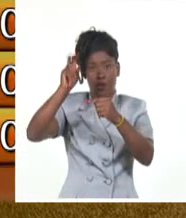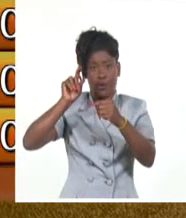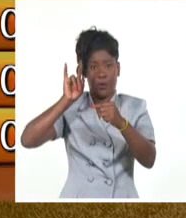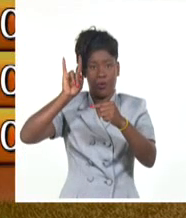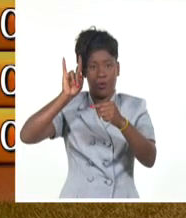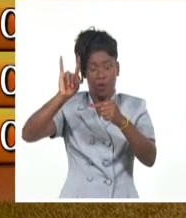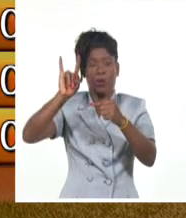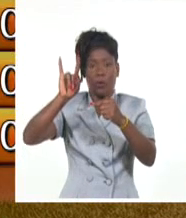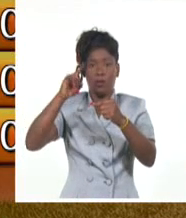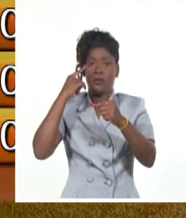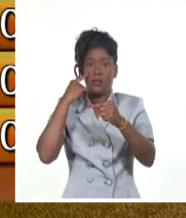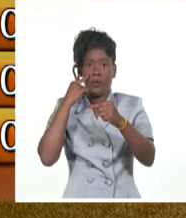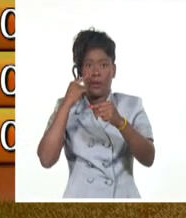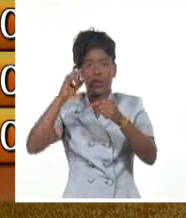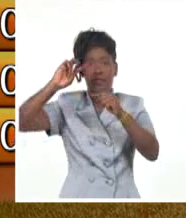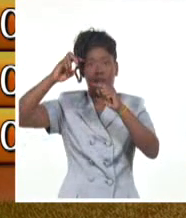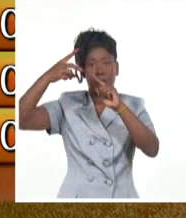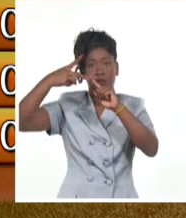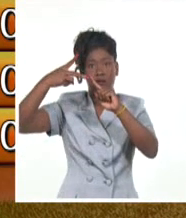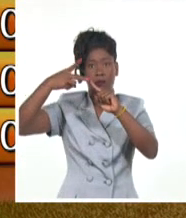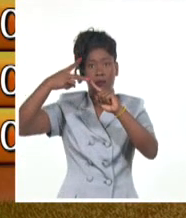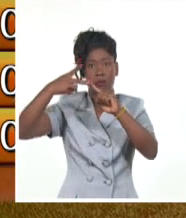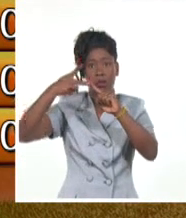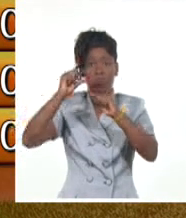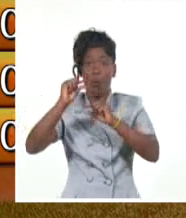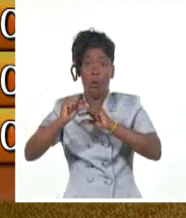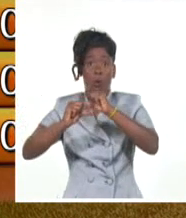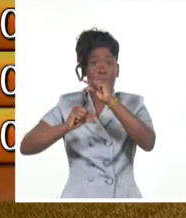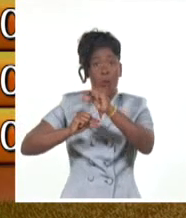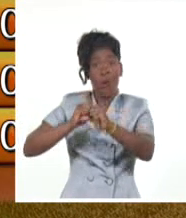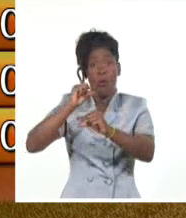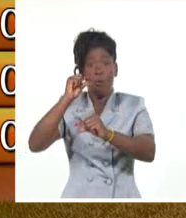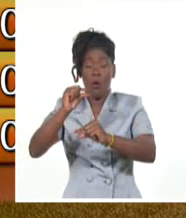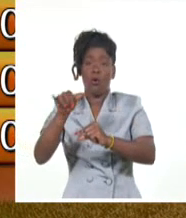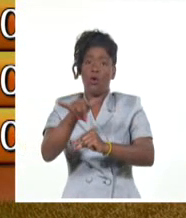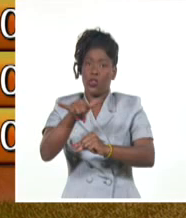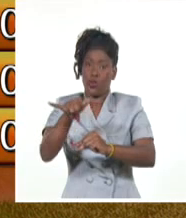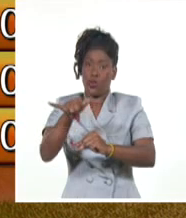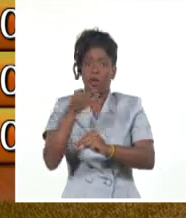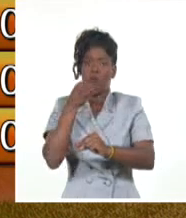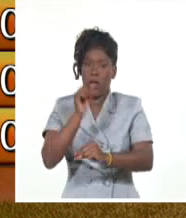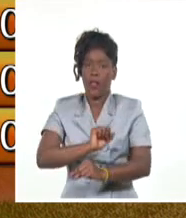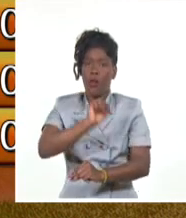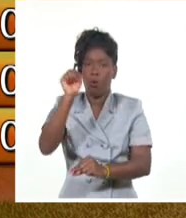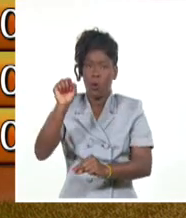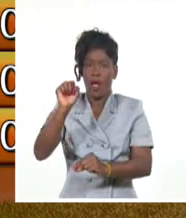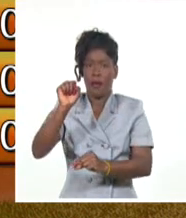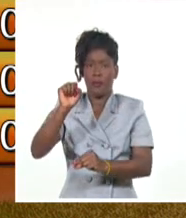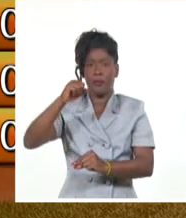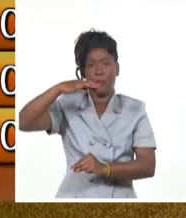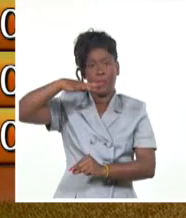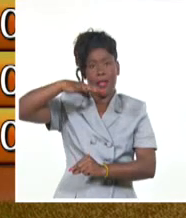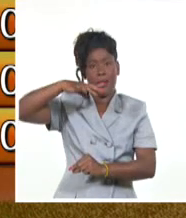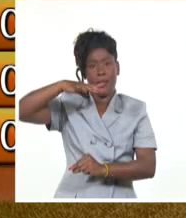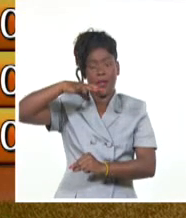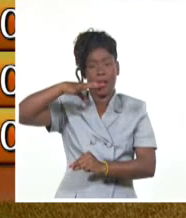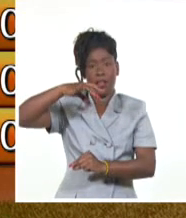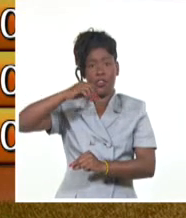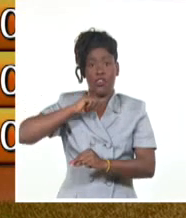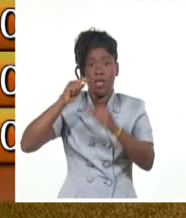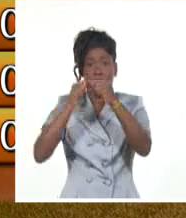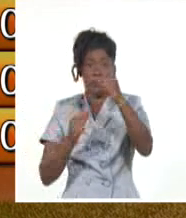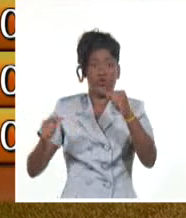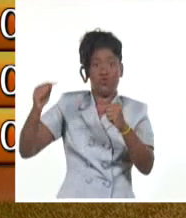y un pelotón de hasta Artemisa, en caso de conseguir, por supuesto, alguna racha ganadora, pudieran verse en la pelea por buscar los 8